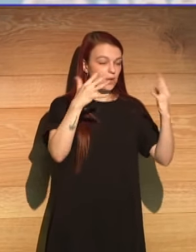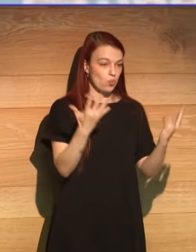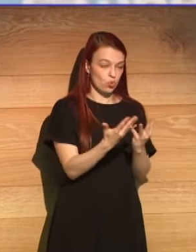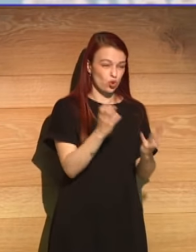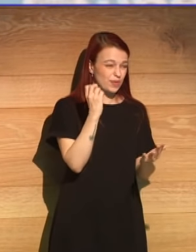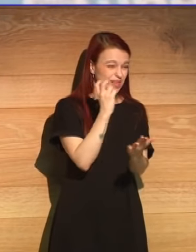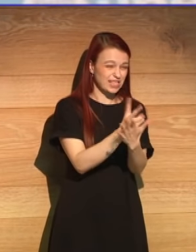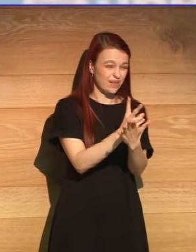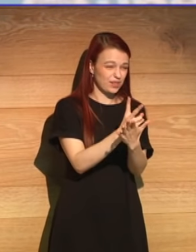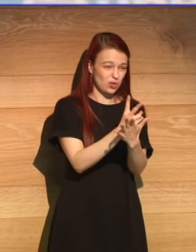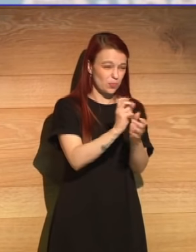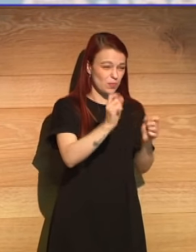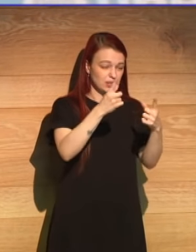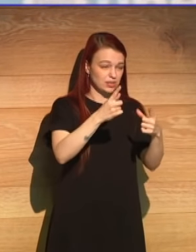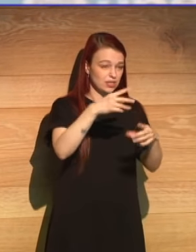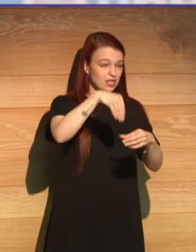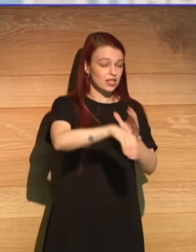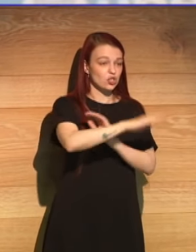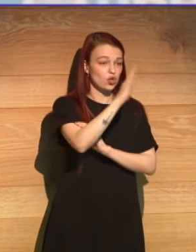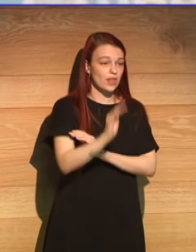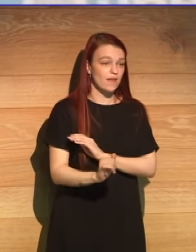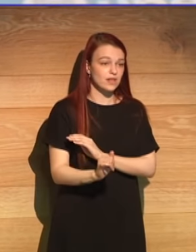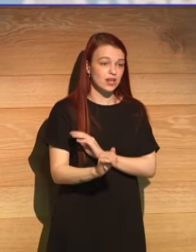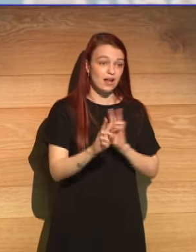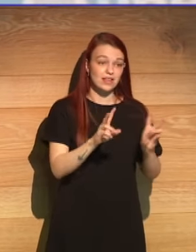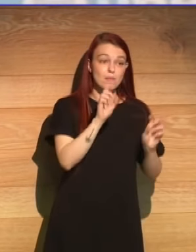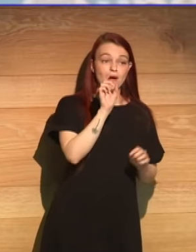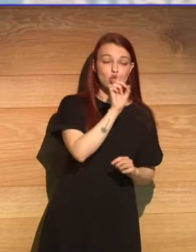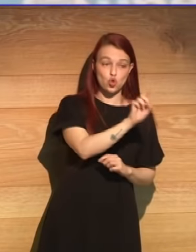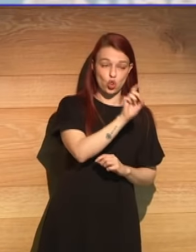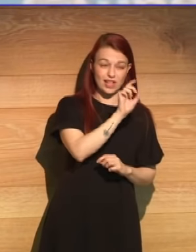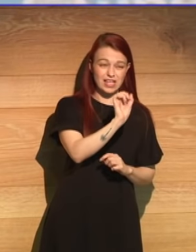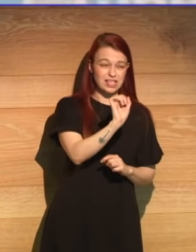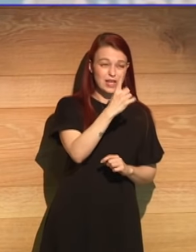que tenemos en África, los docentes